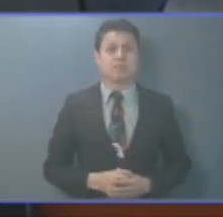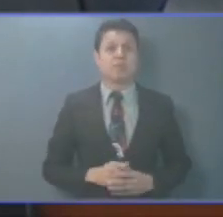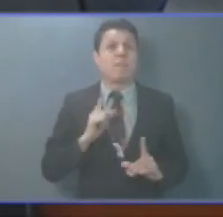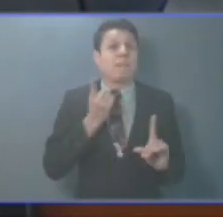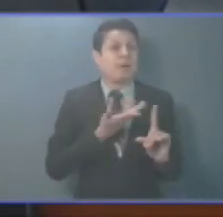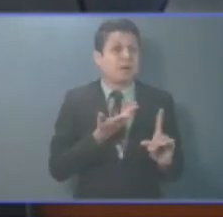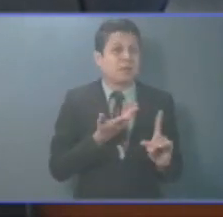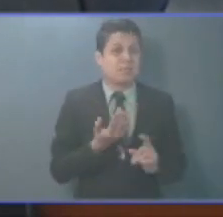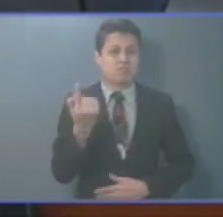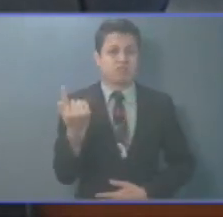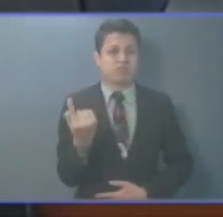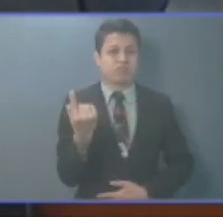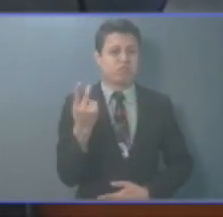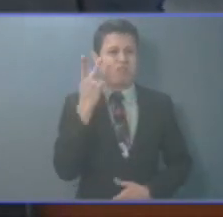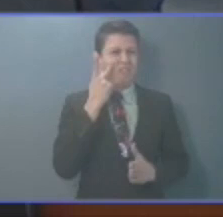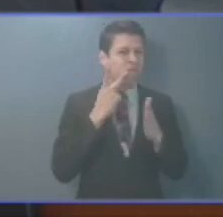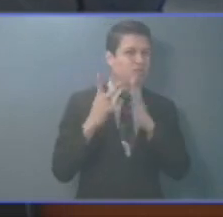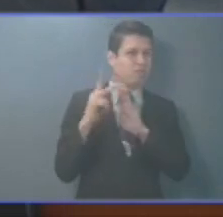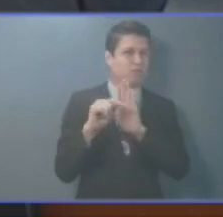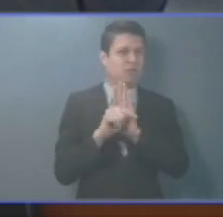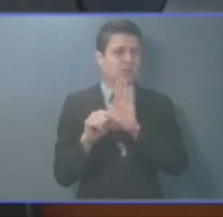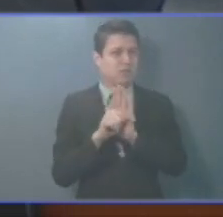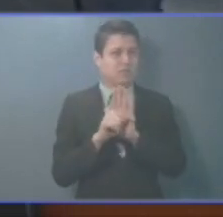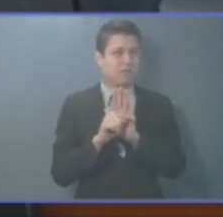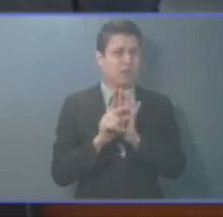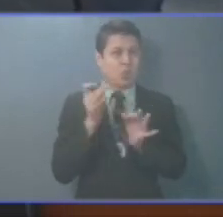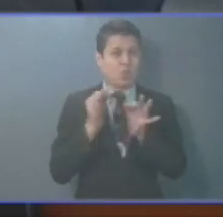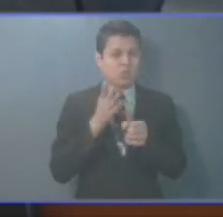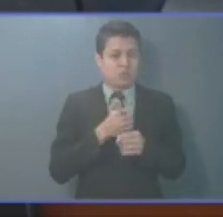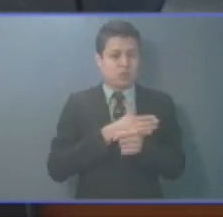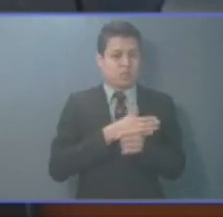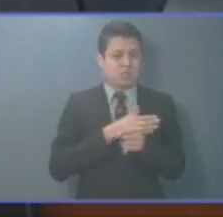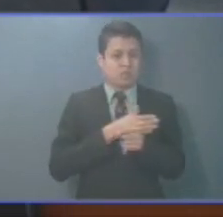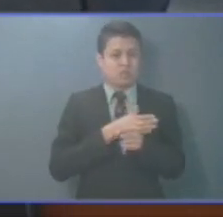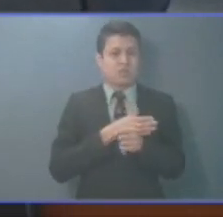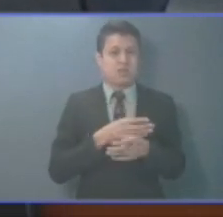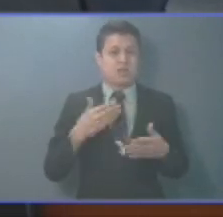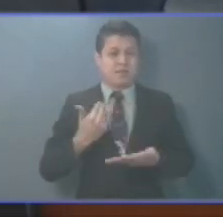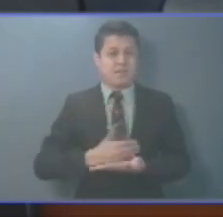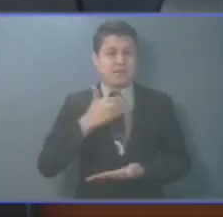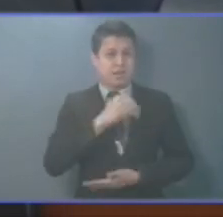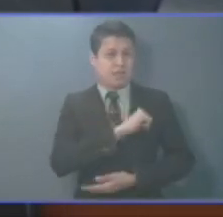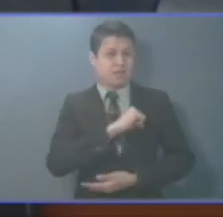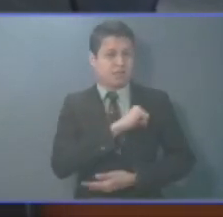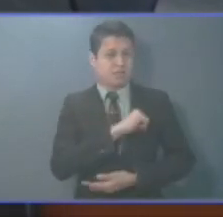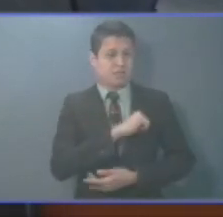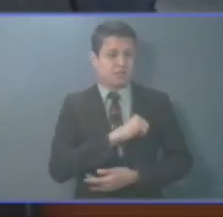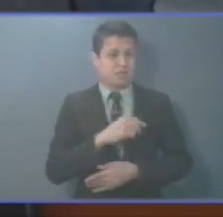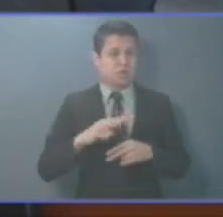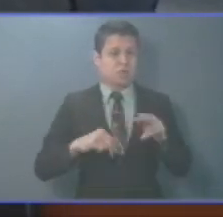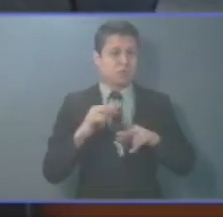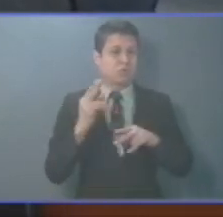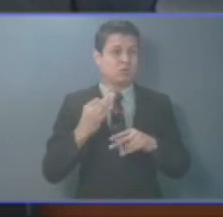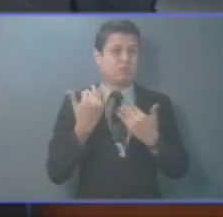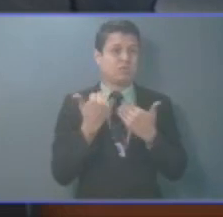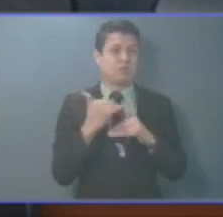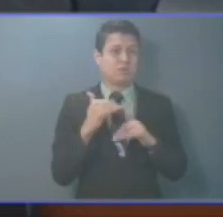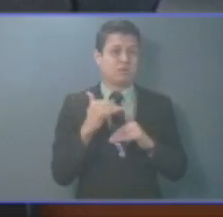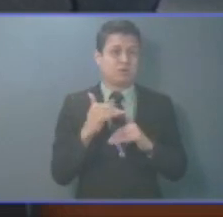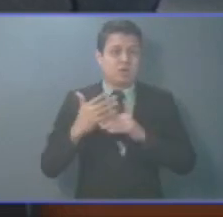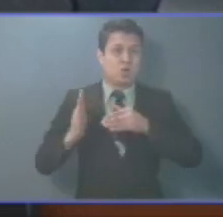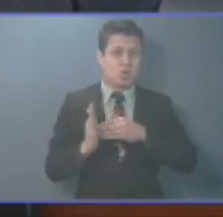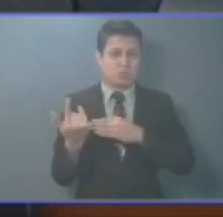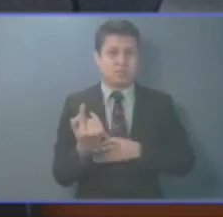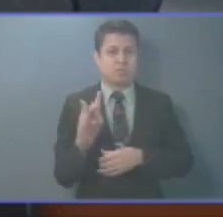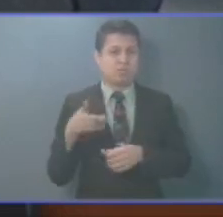de eliminar los estereotipos, los prejuicios, las barreras actitudinales y las prácticas nocivas respecto a